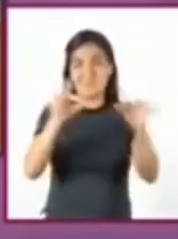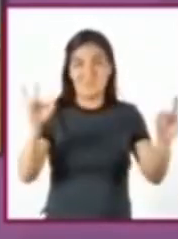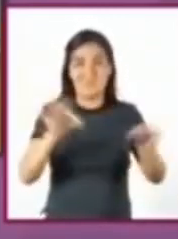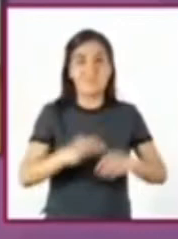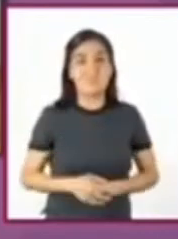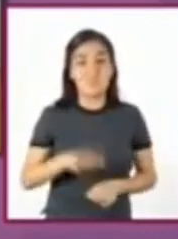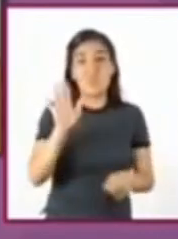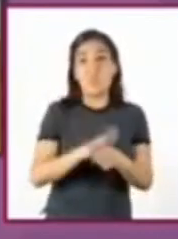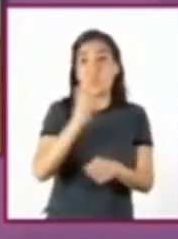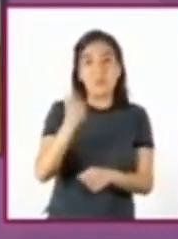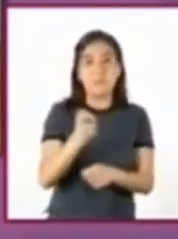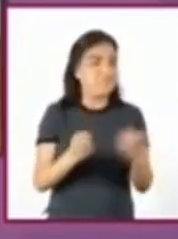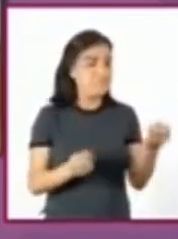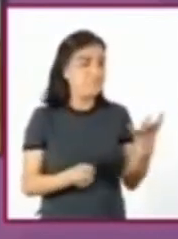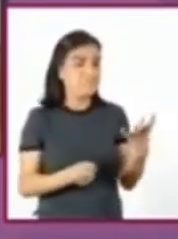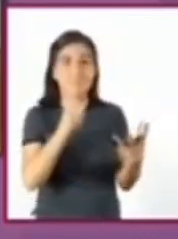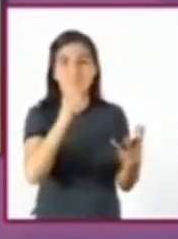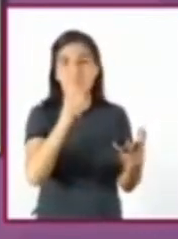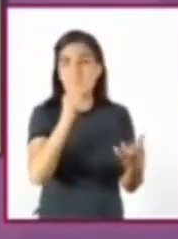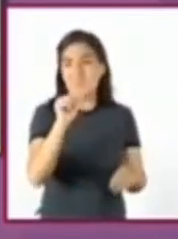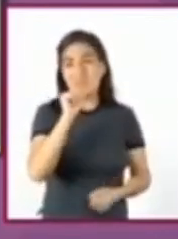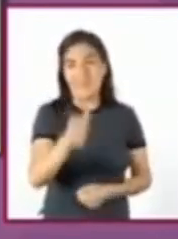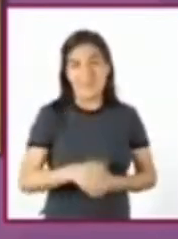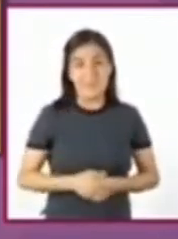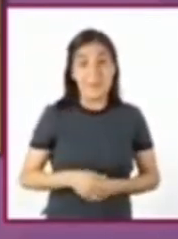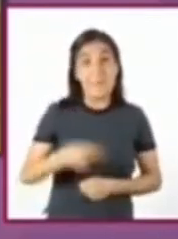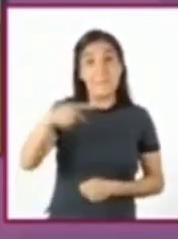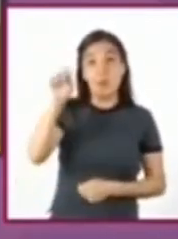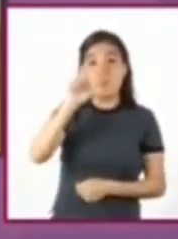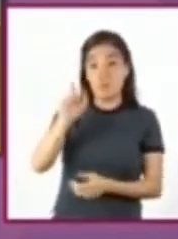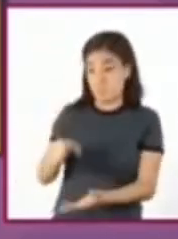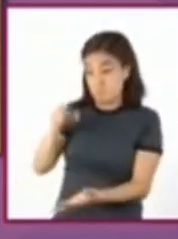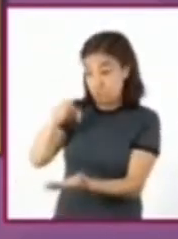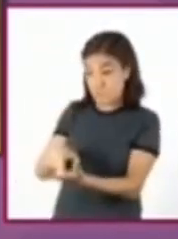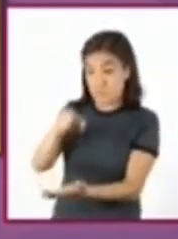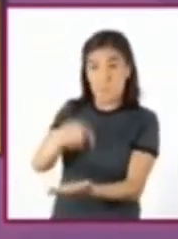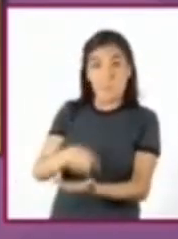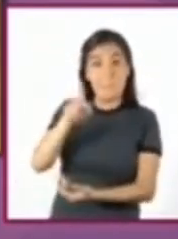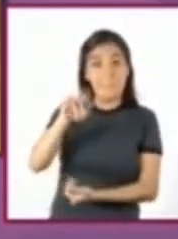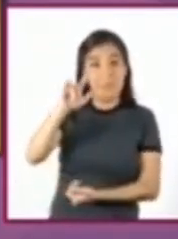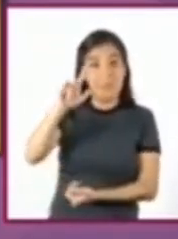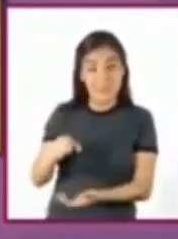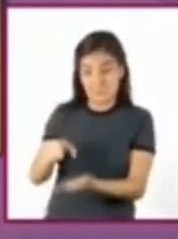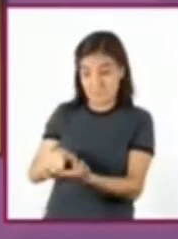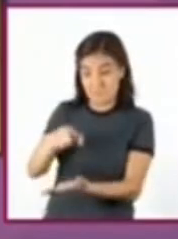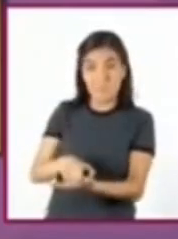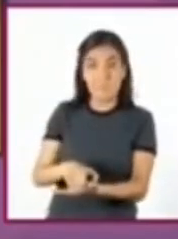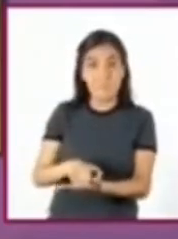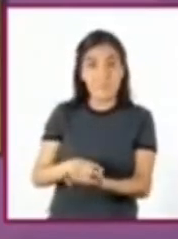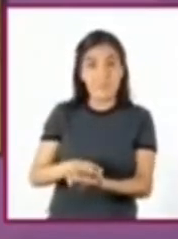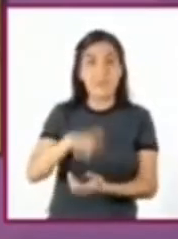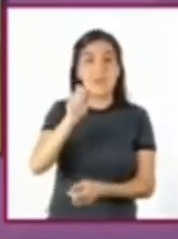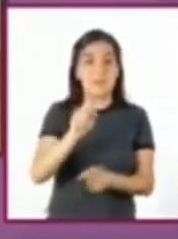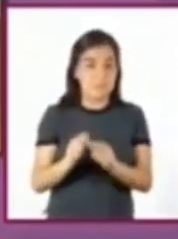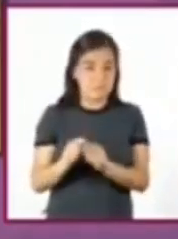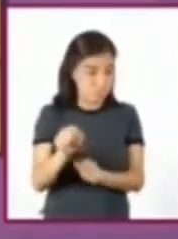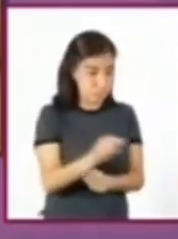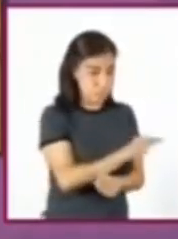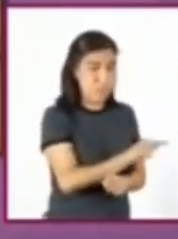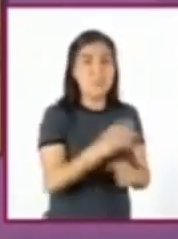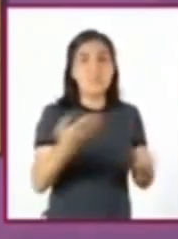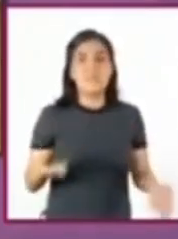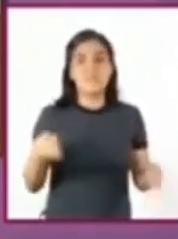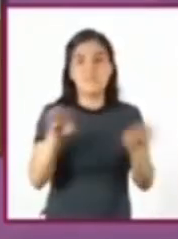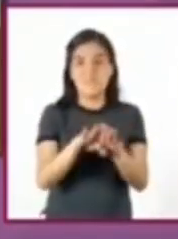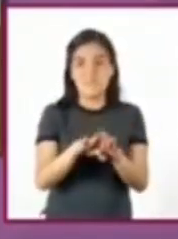eso, el foco no enciende. Pero cuando colocamos las pilas en el portapilas, el circuito se cierra y la